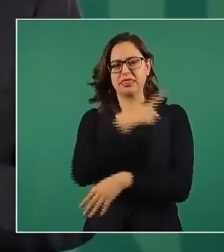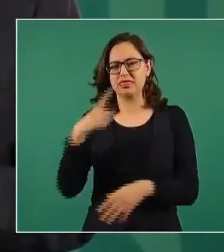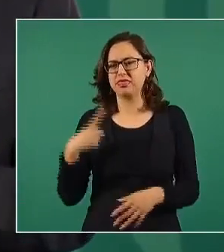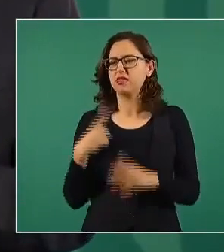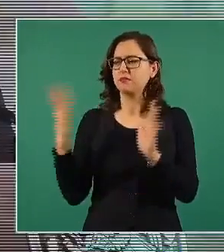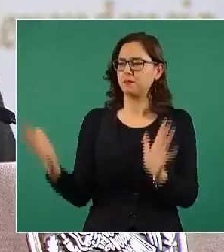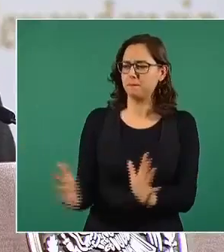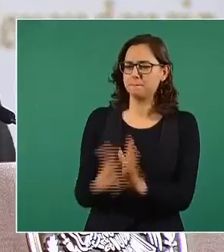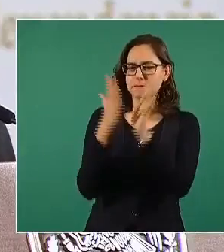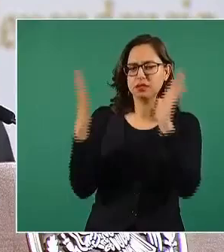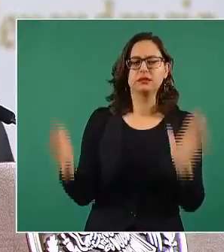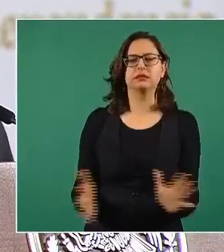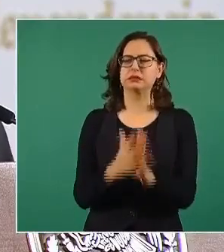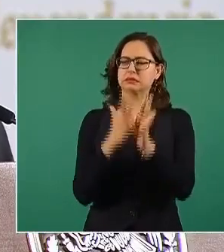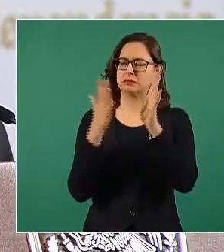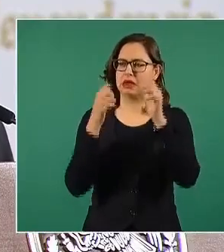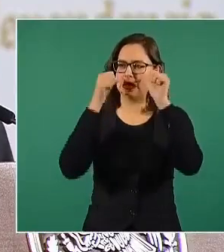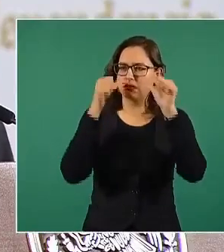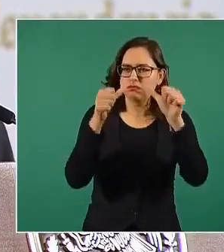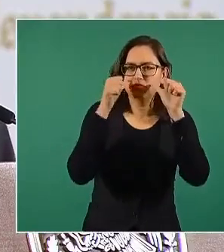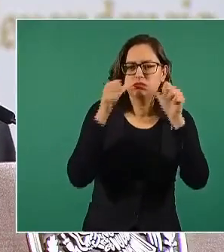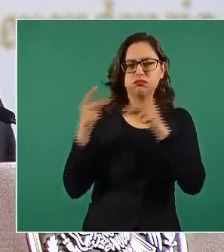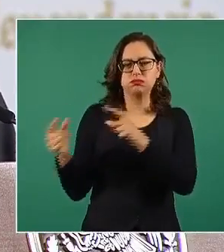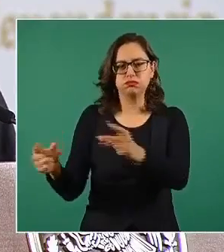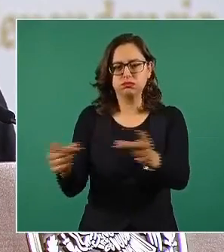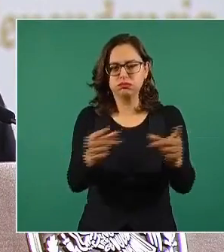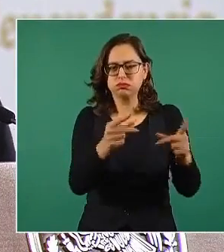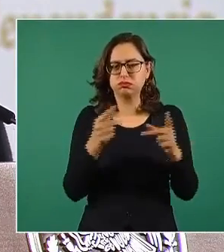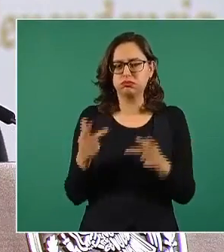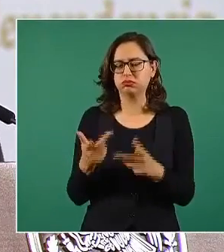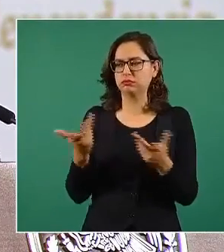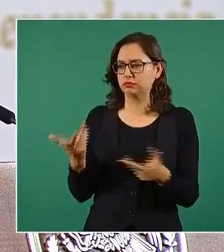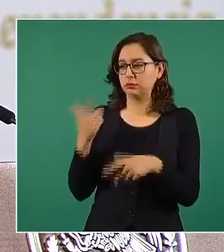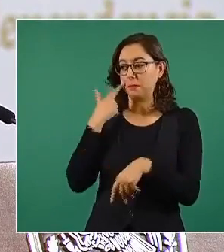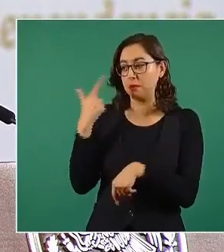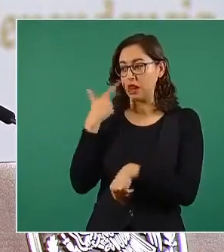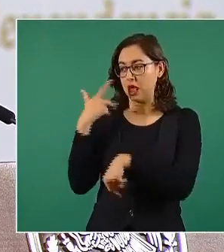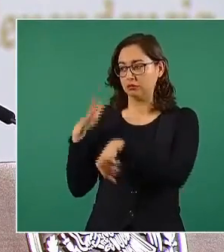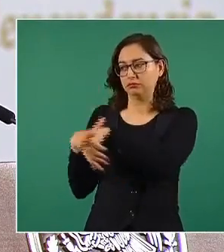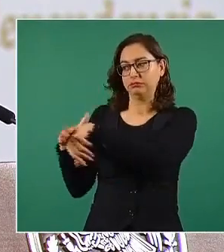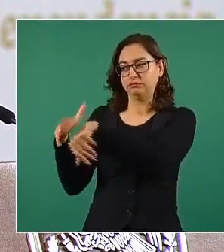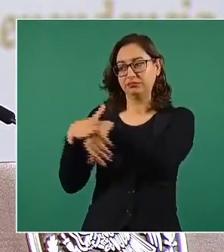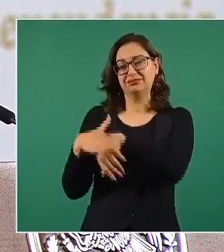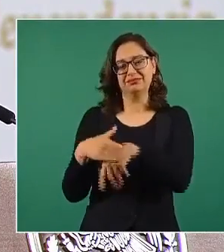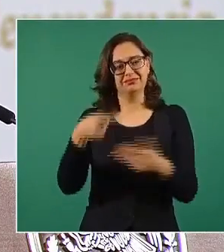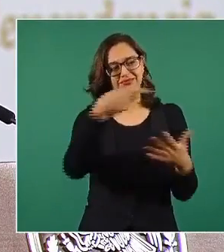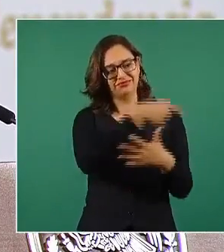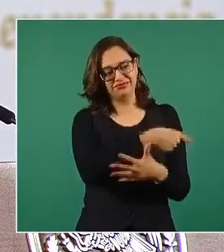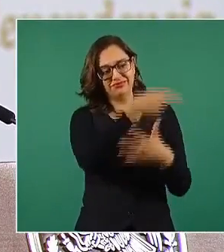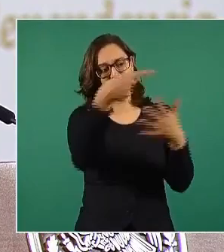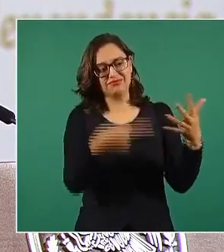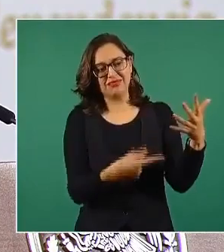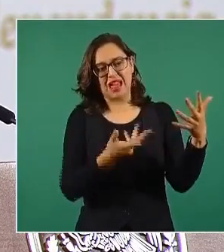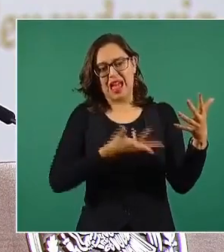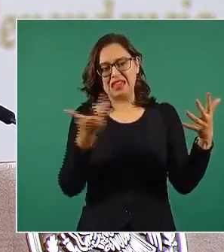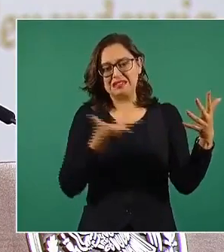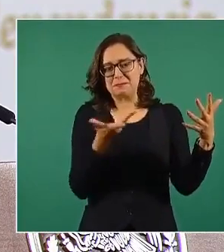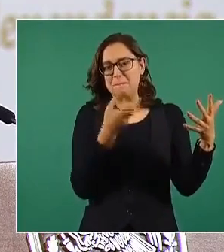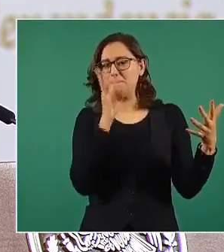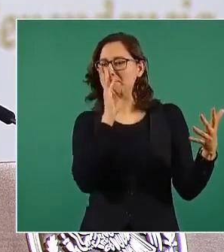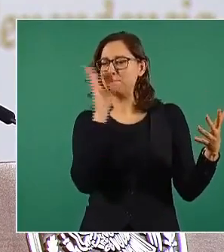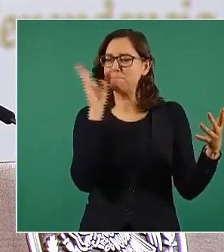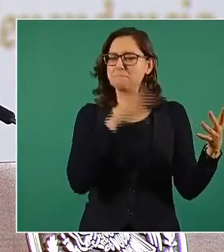hacer ver que todas esas acciones son